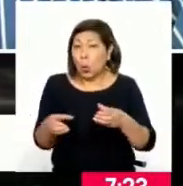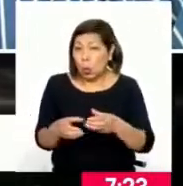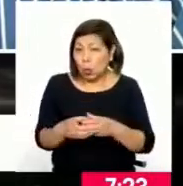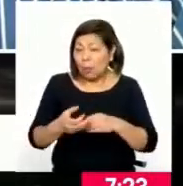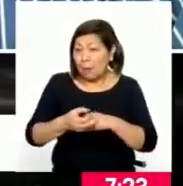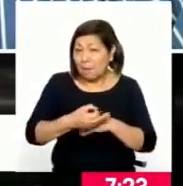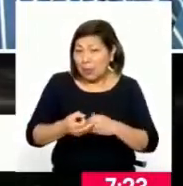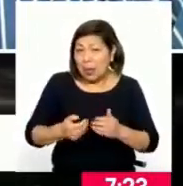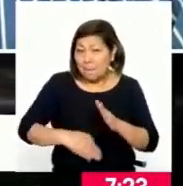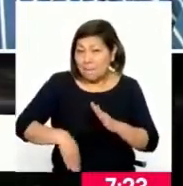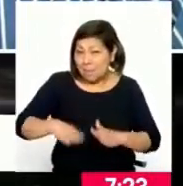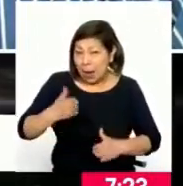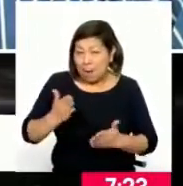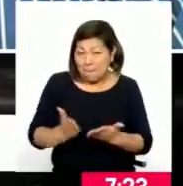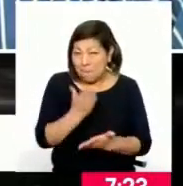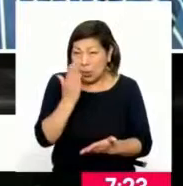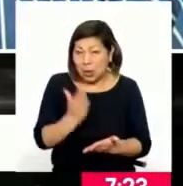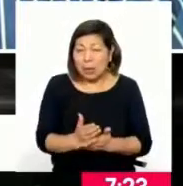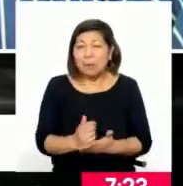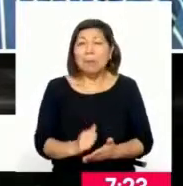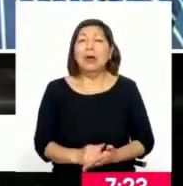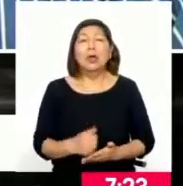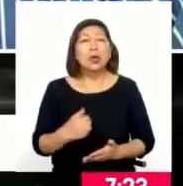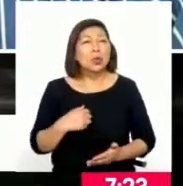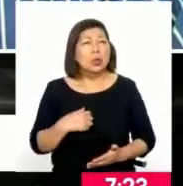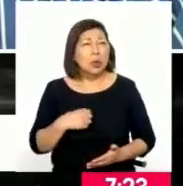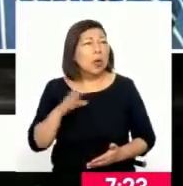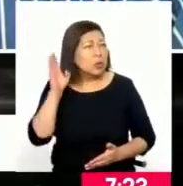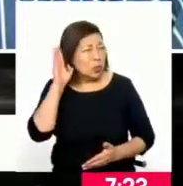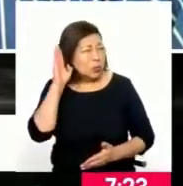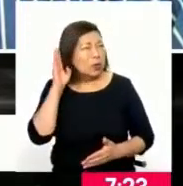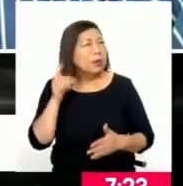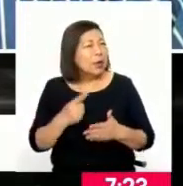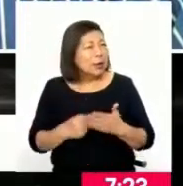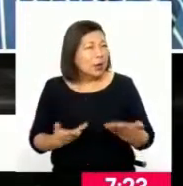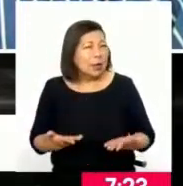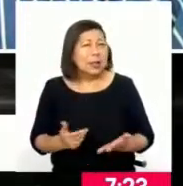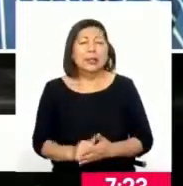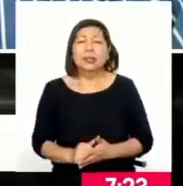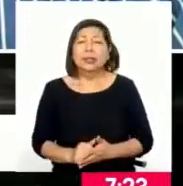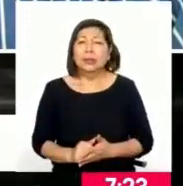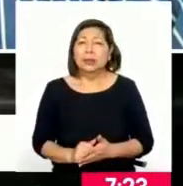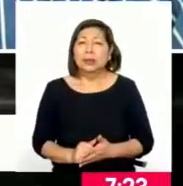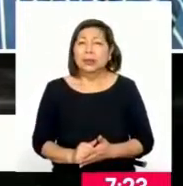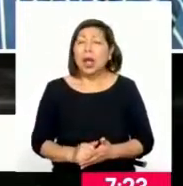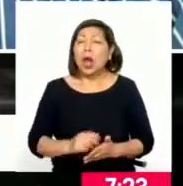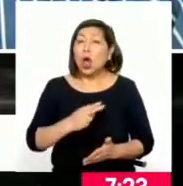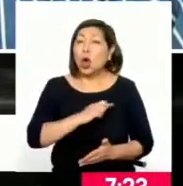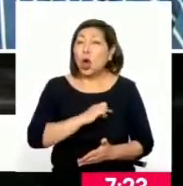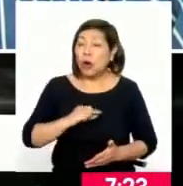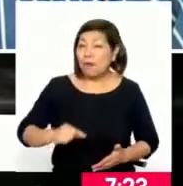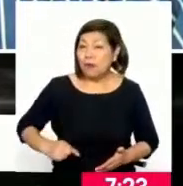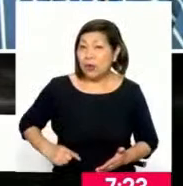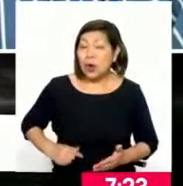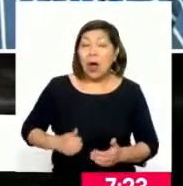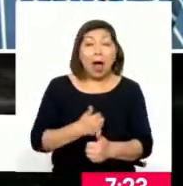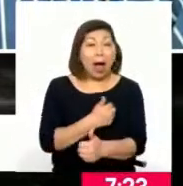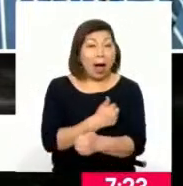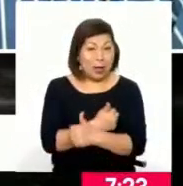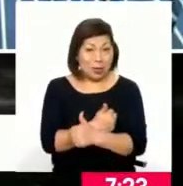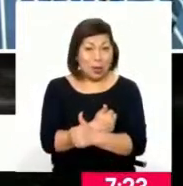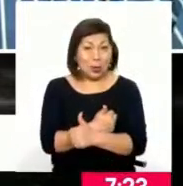las regiones donde hay mayor convulsión? Le digo esto porque escuchábamos hace unos días al gobernador regional de Ayacucho,